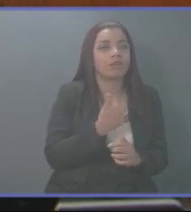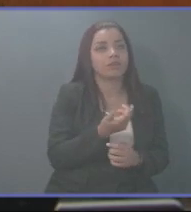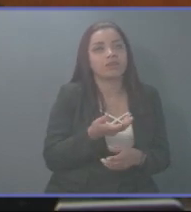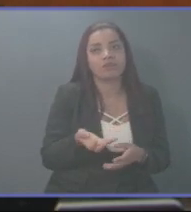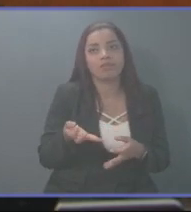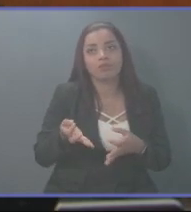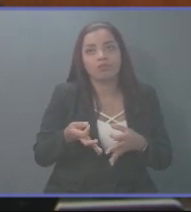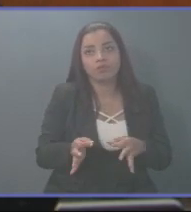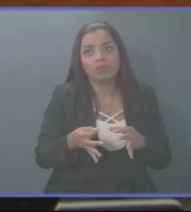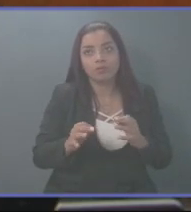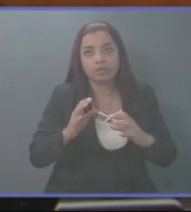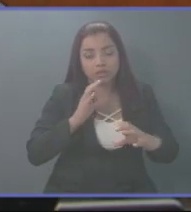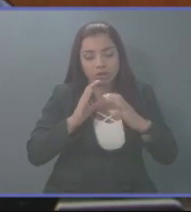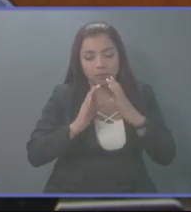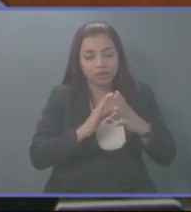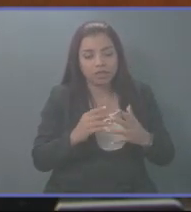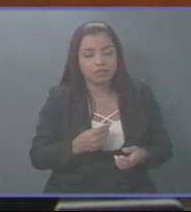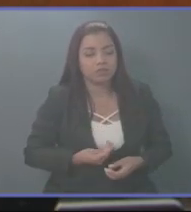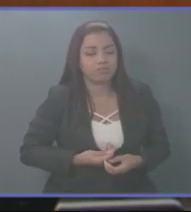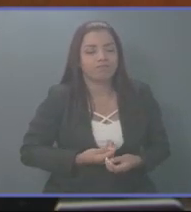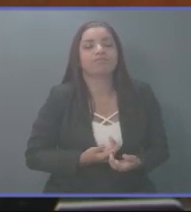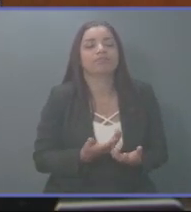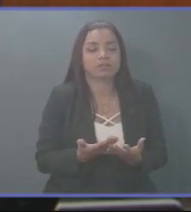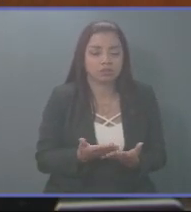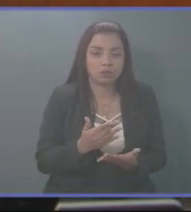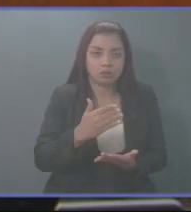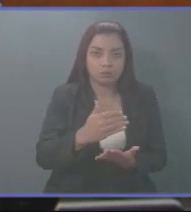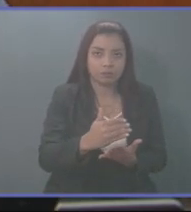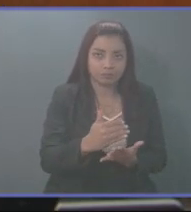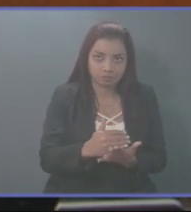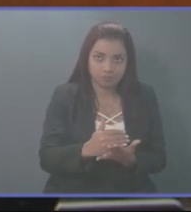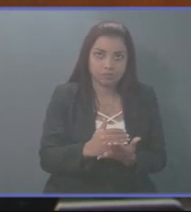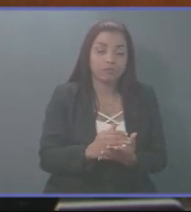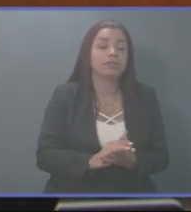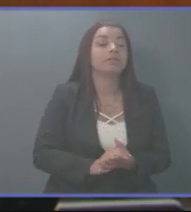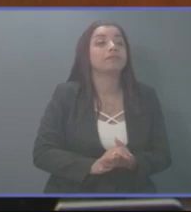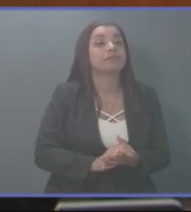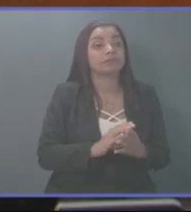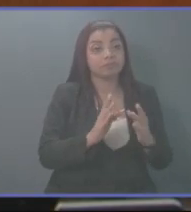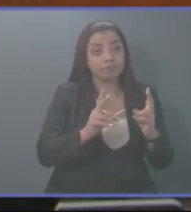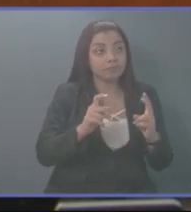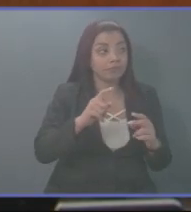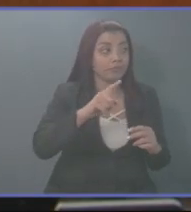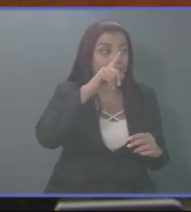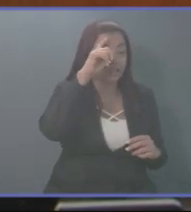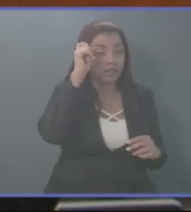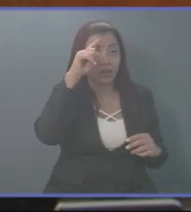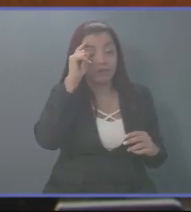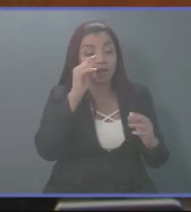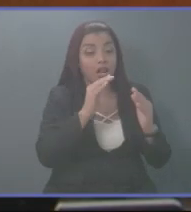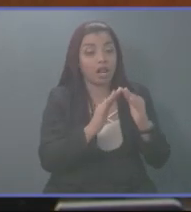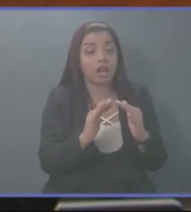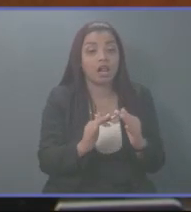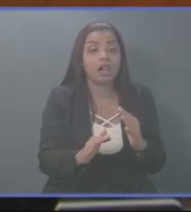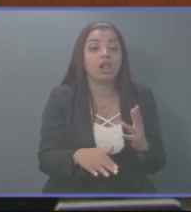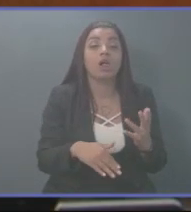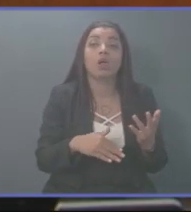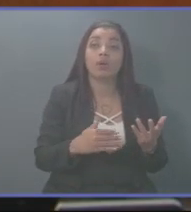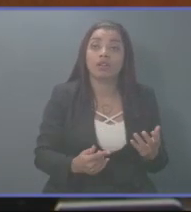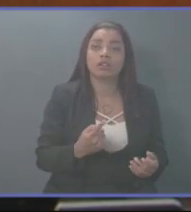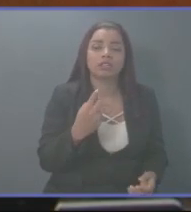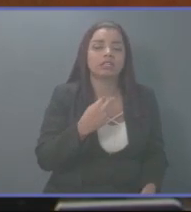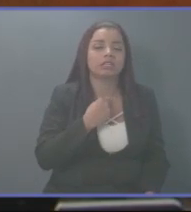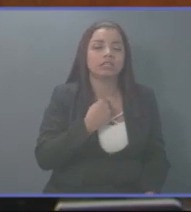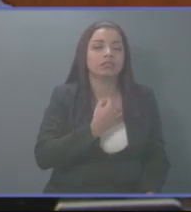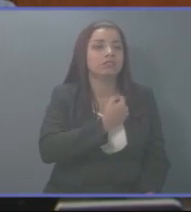comunicación o expresión, a mantener la estabilidad laboral cuando por razón de su tipo de victimización